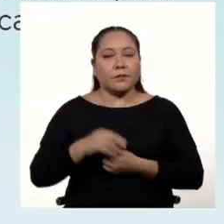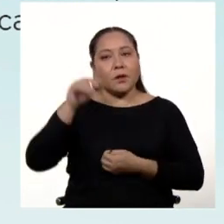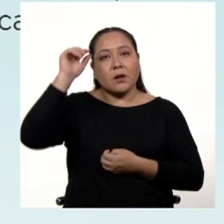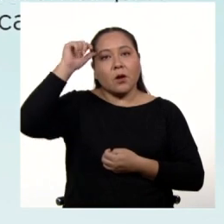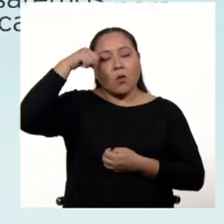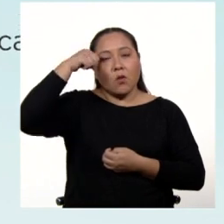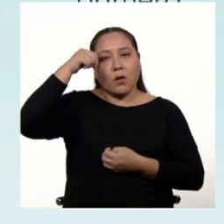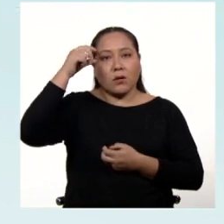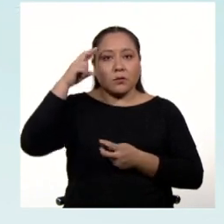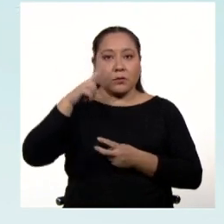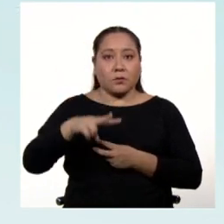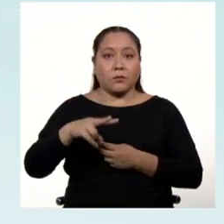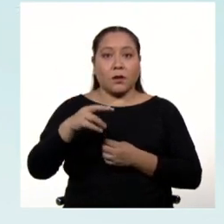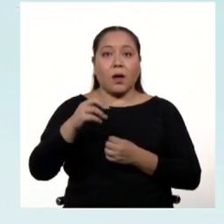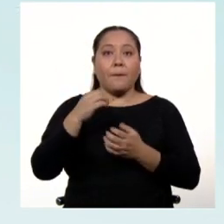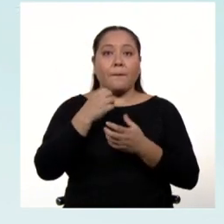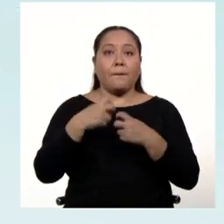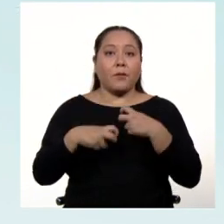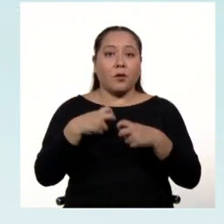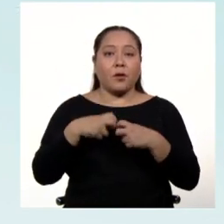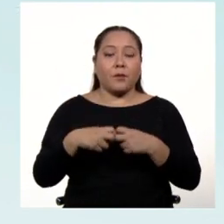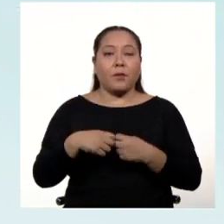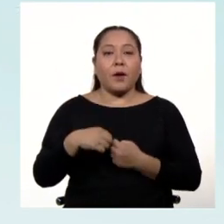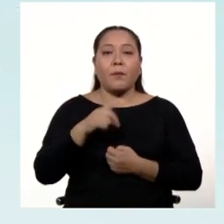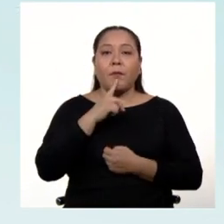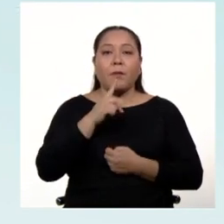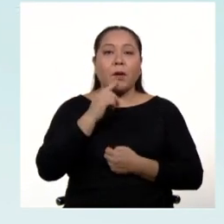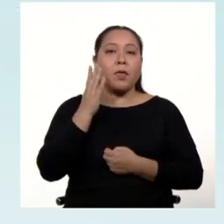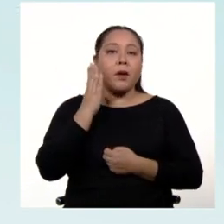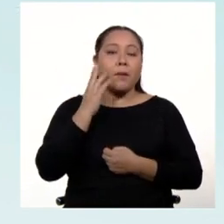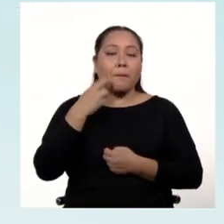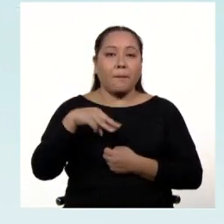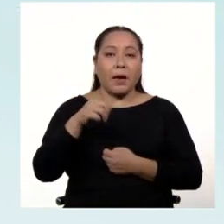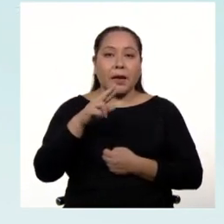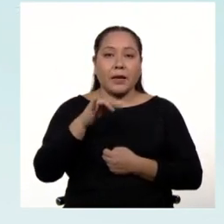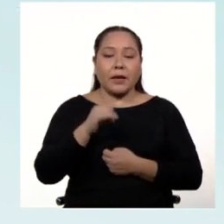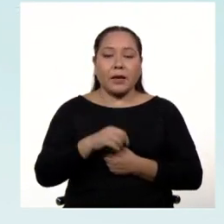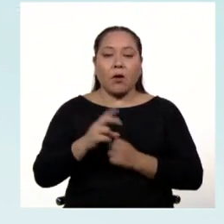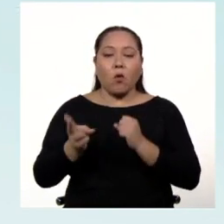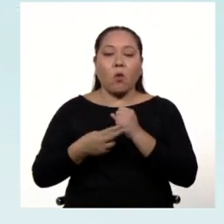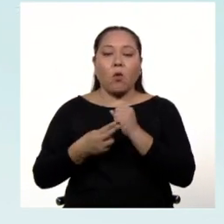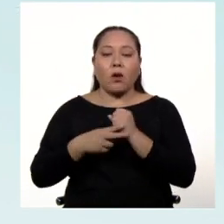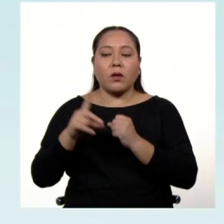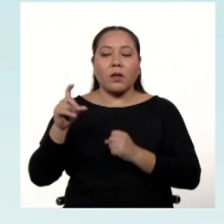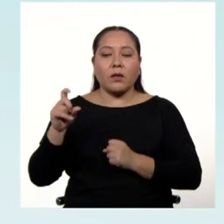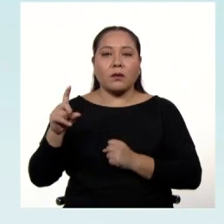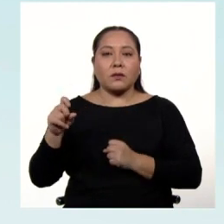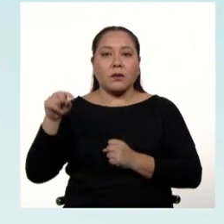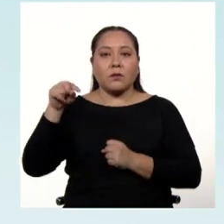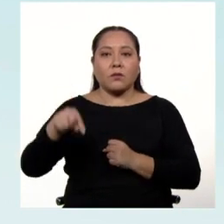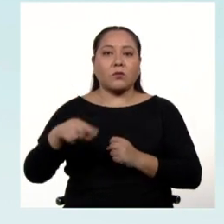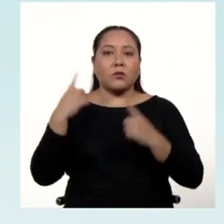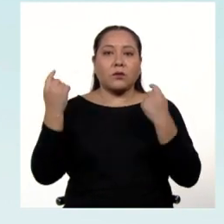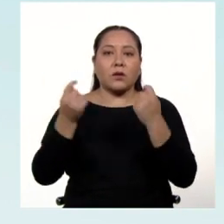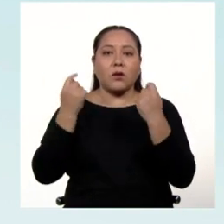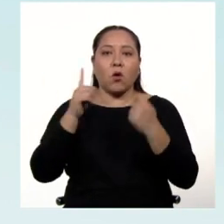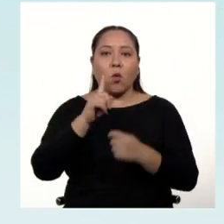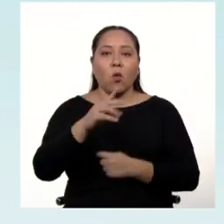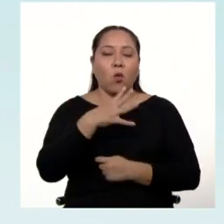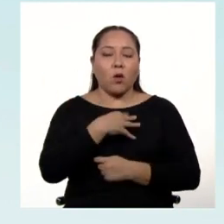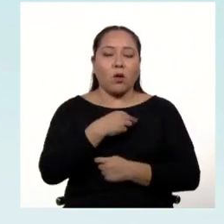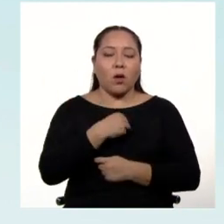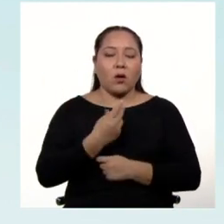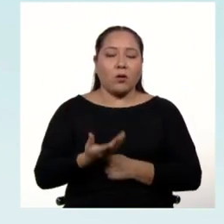Recordemos la situación. El padre de María decide ahorrar 10 céntimos el día en el que María cumple un